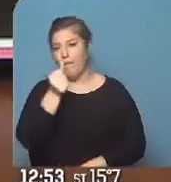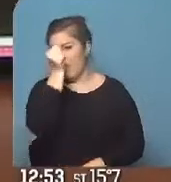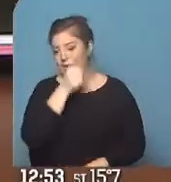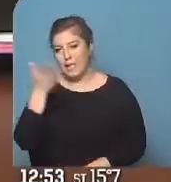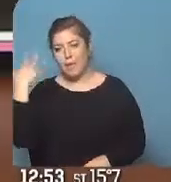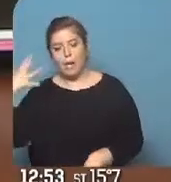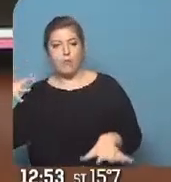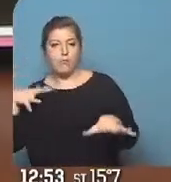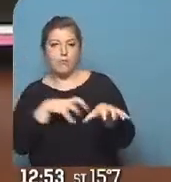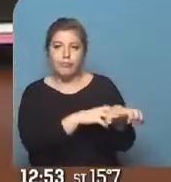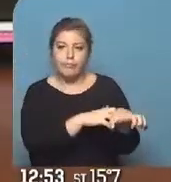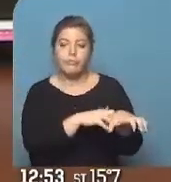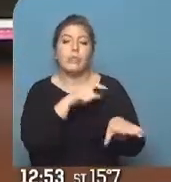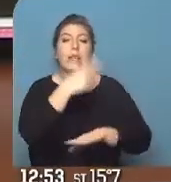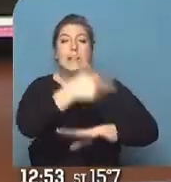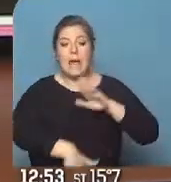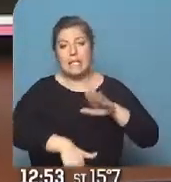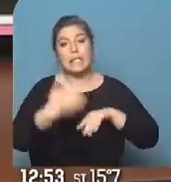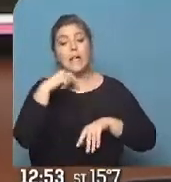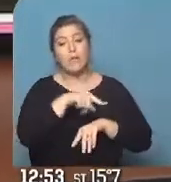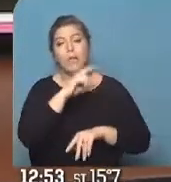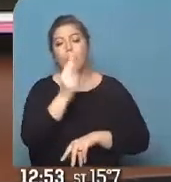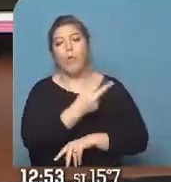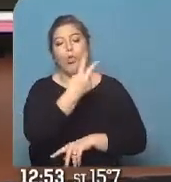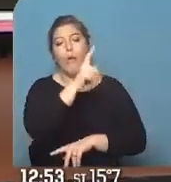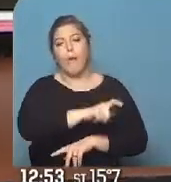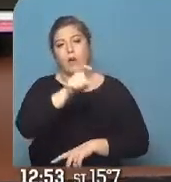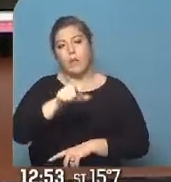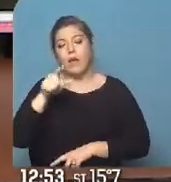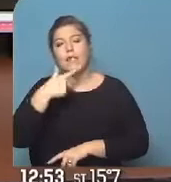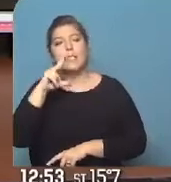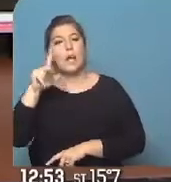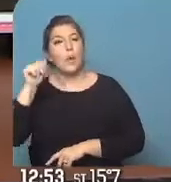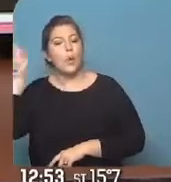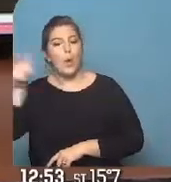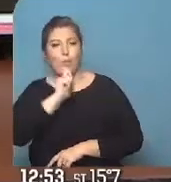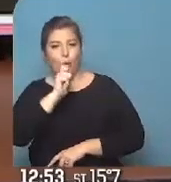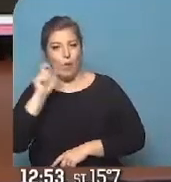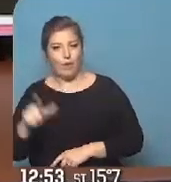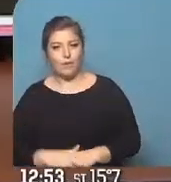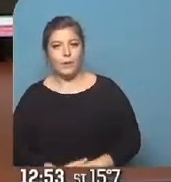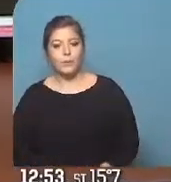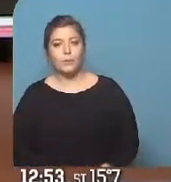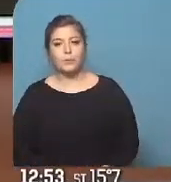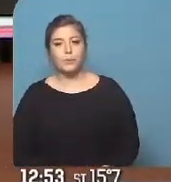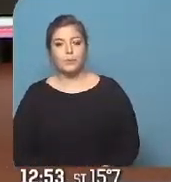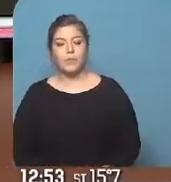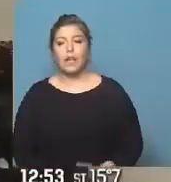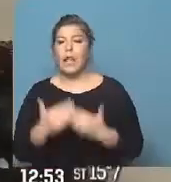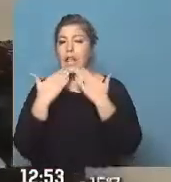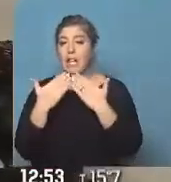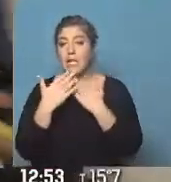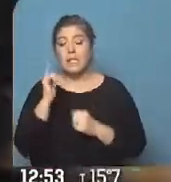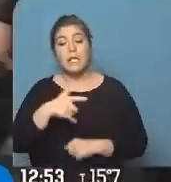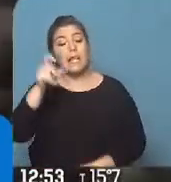auto un taxi por el cual resultaron muertas dos personas desde nuestro móvil silvia te escuchamos adelante gracias baby